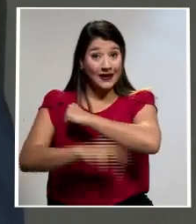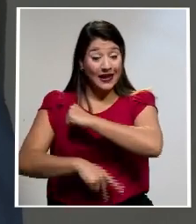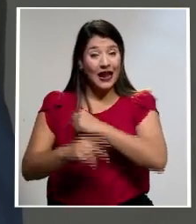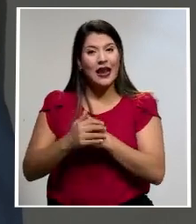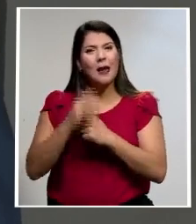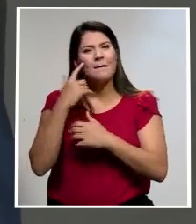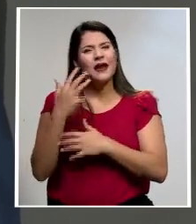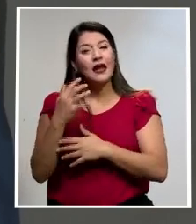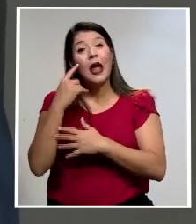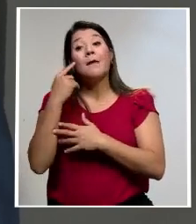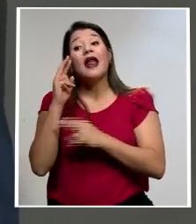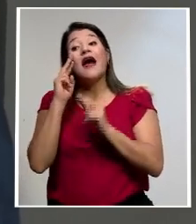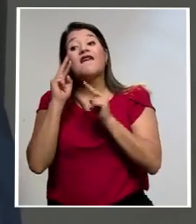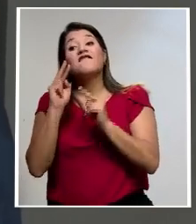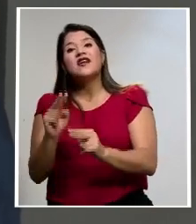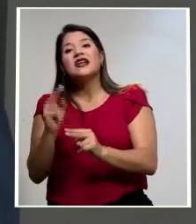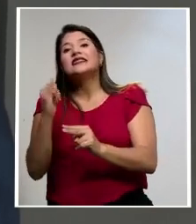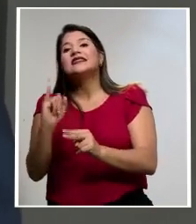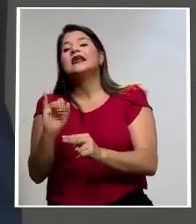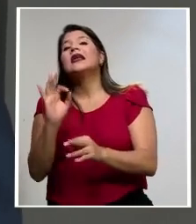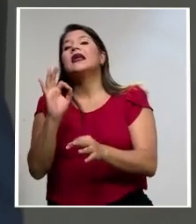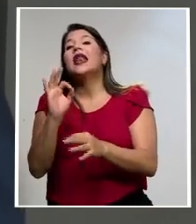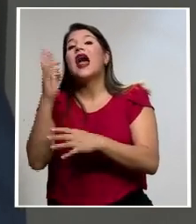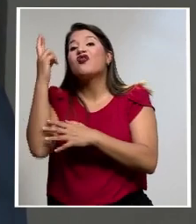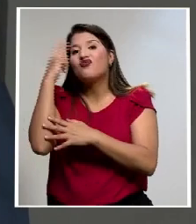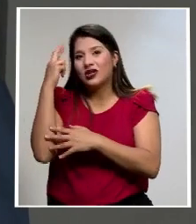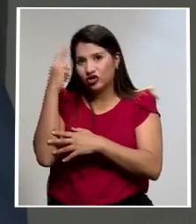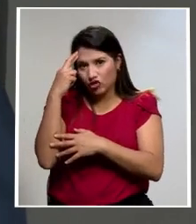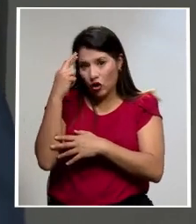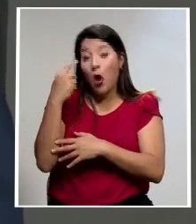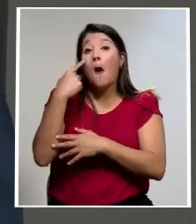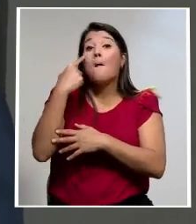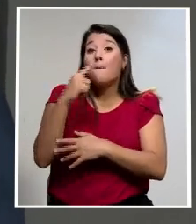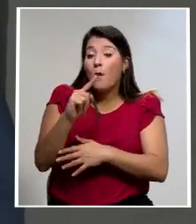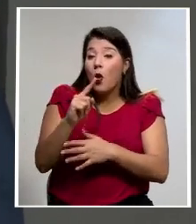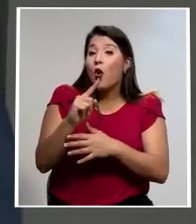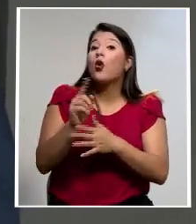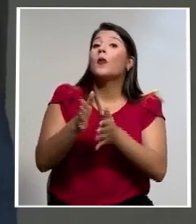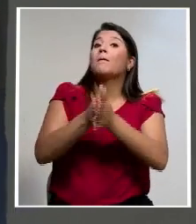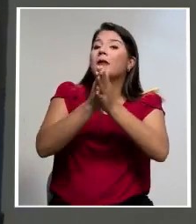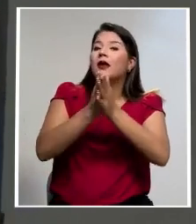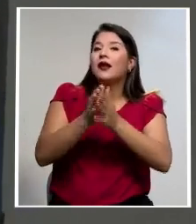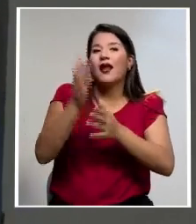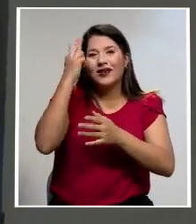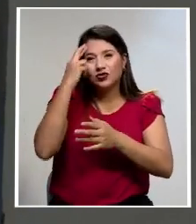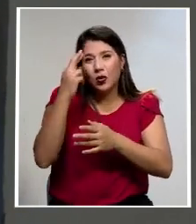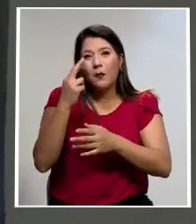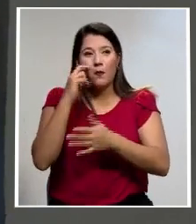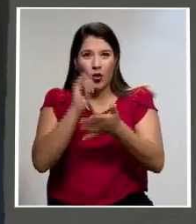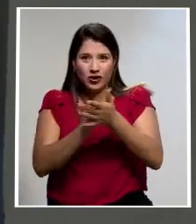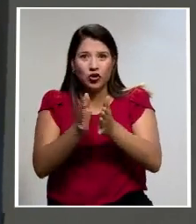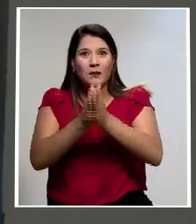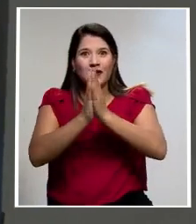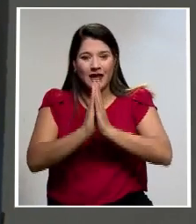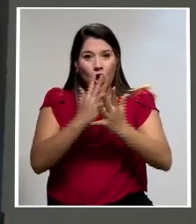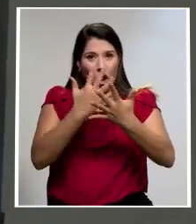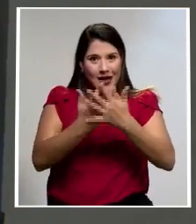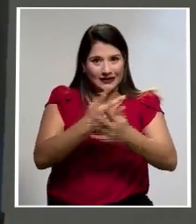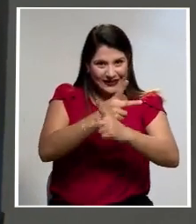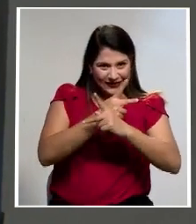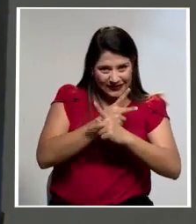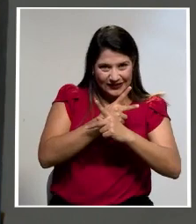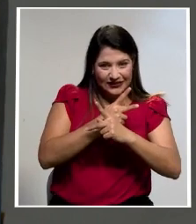por las cuales se dictó la prisión preventiva se mantienen o han variado. Si han variado, se puede sustituir por otra medida cautelar. Es decir, la prisión preventiva se